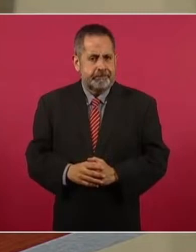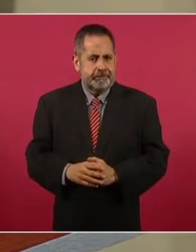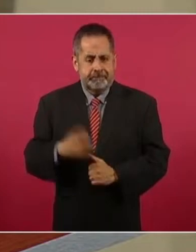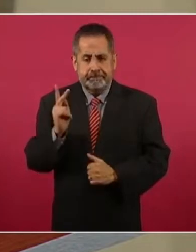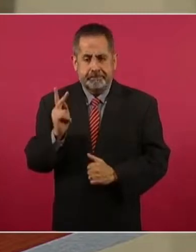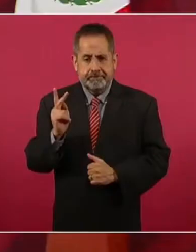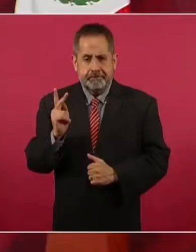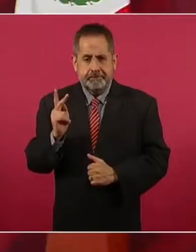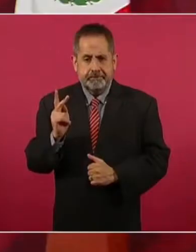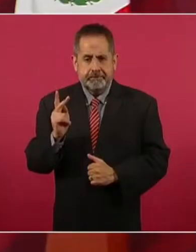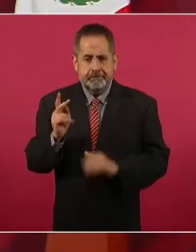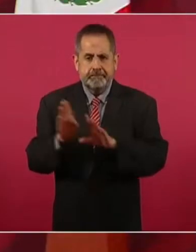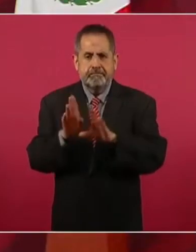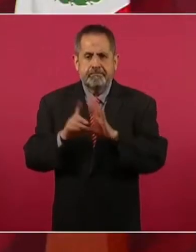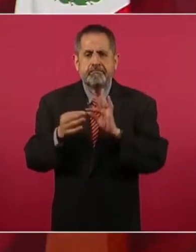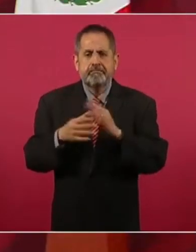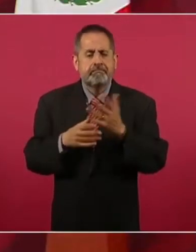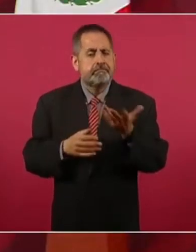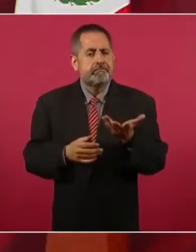Pero si se le va a estar